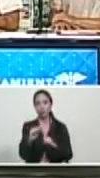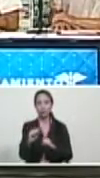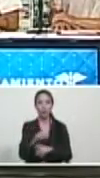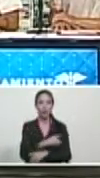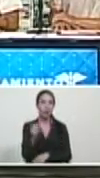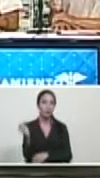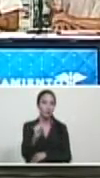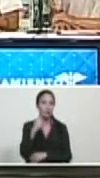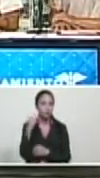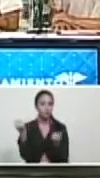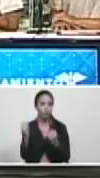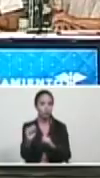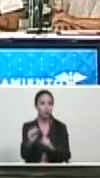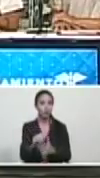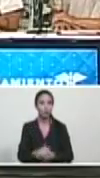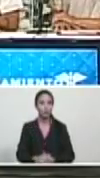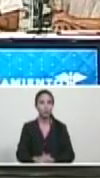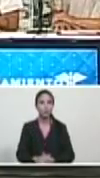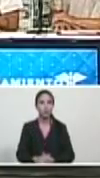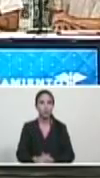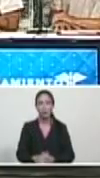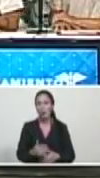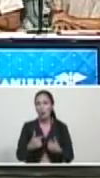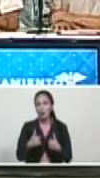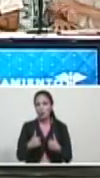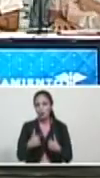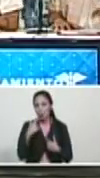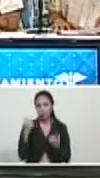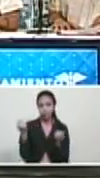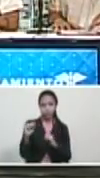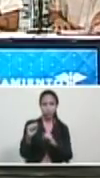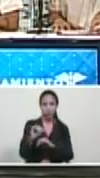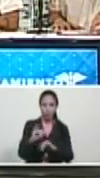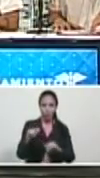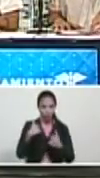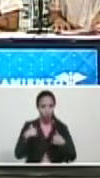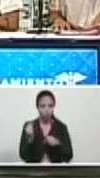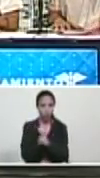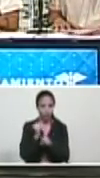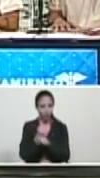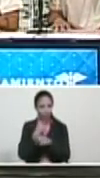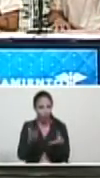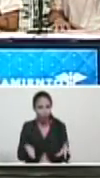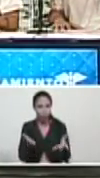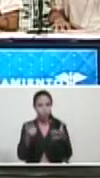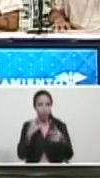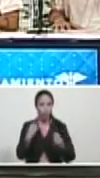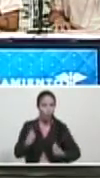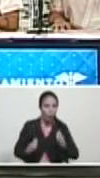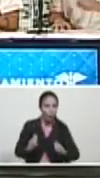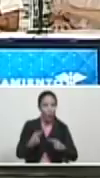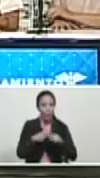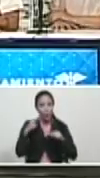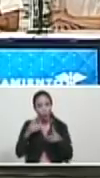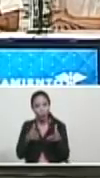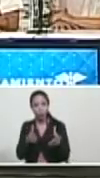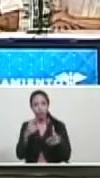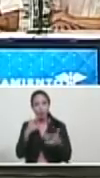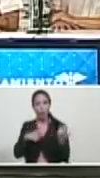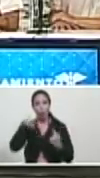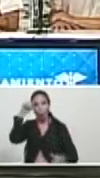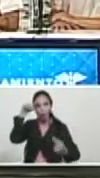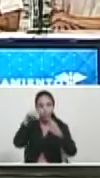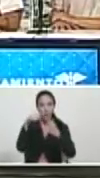rechazar. Pero yo no solamente lo repudio, yo me ocupo. No solamente me preocupo, me ocupo. No